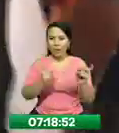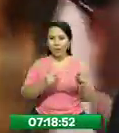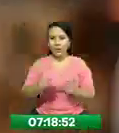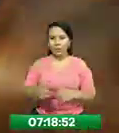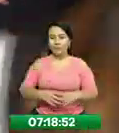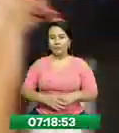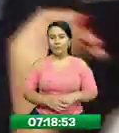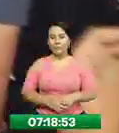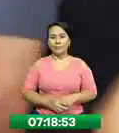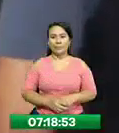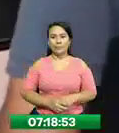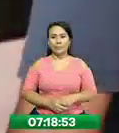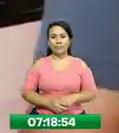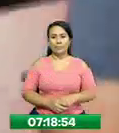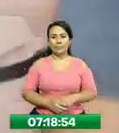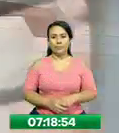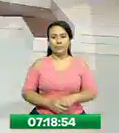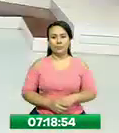Jorge Salazar.